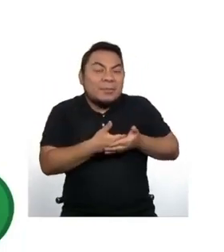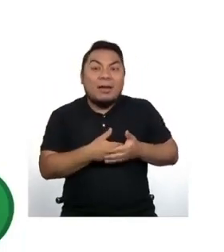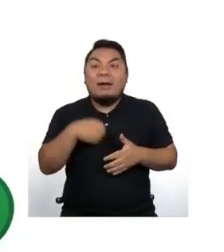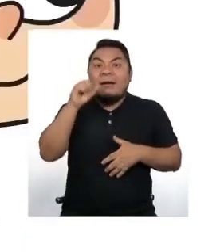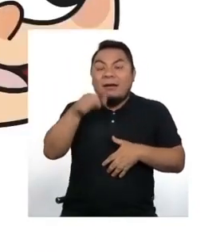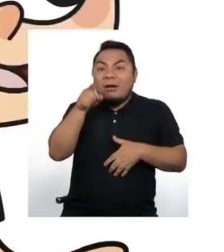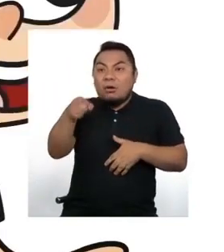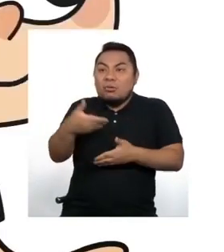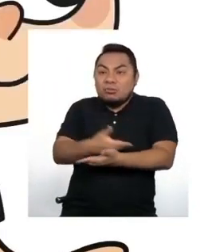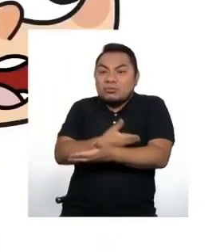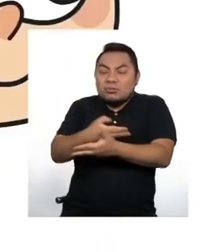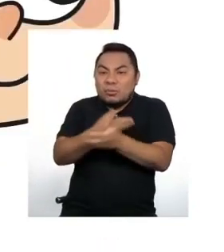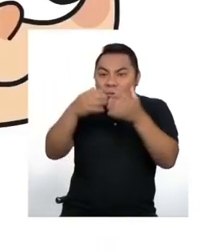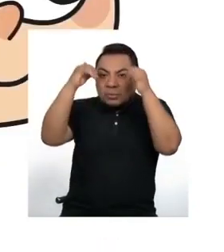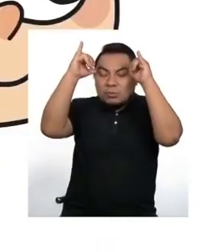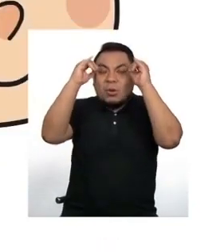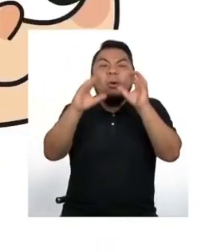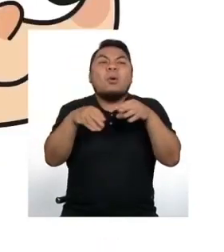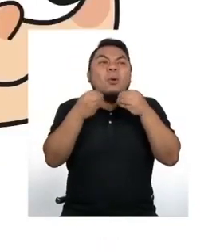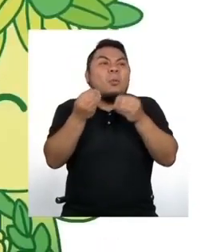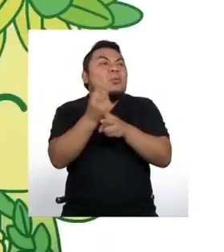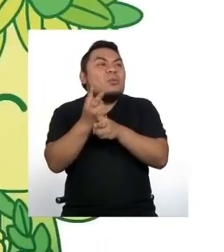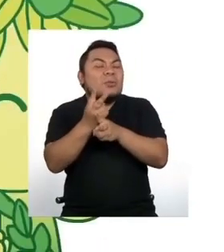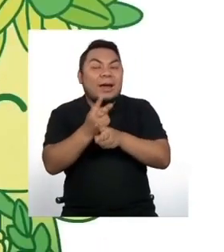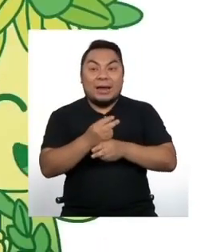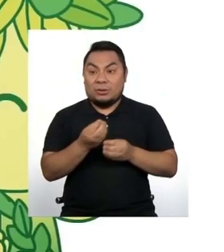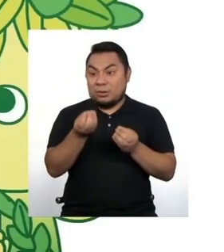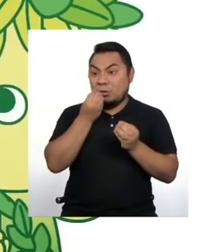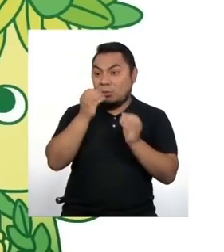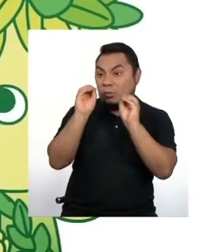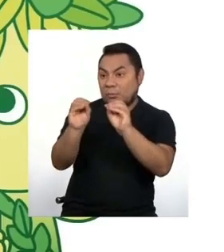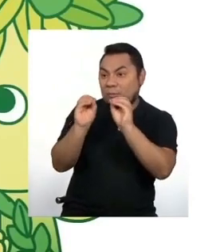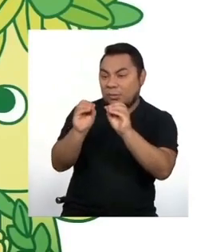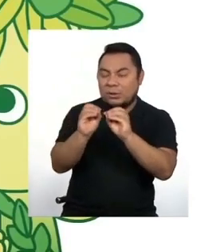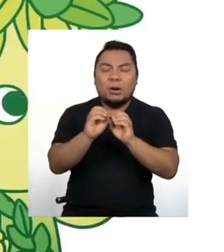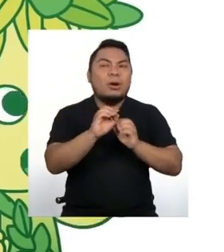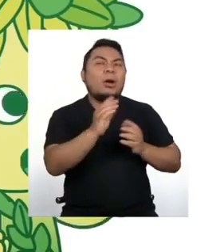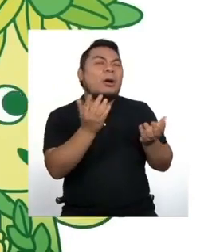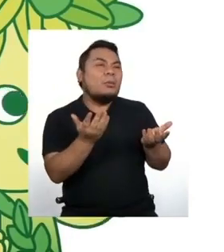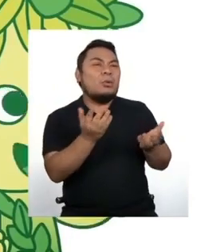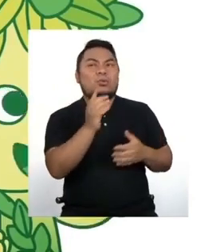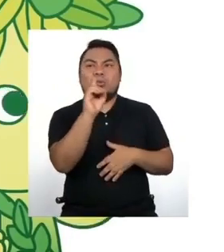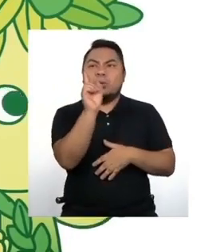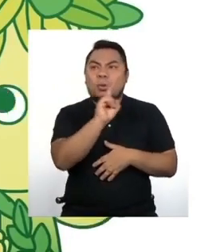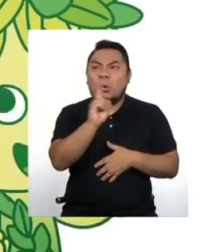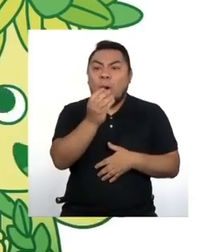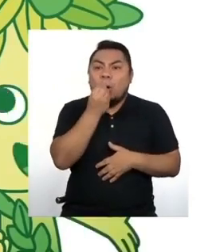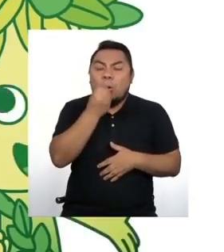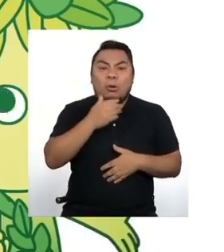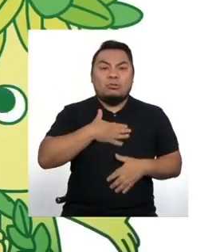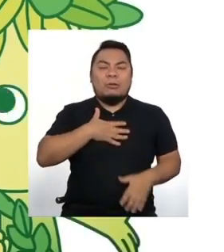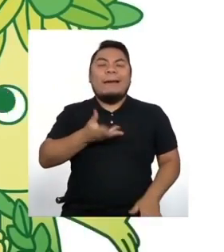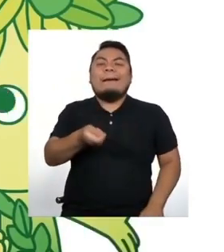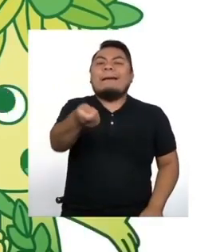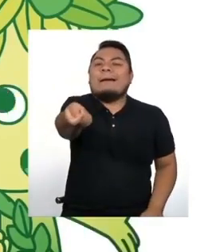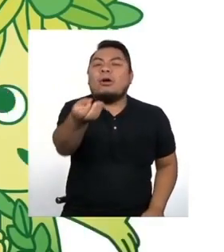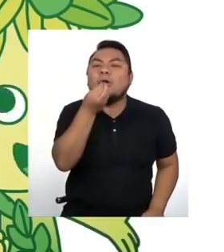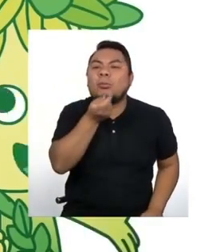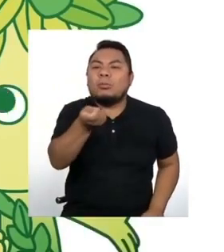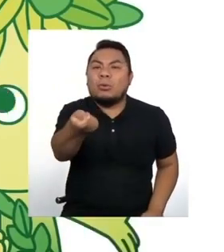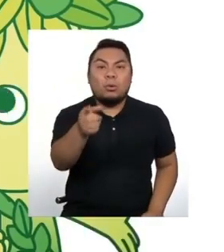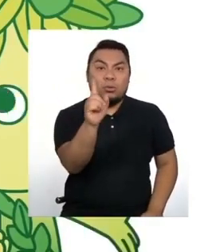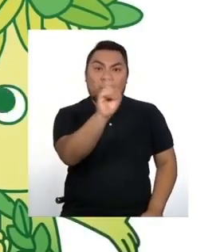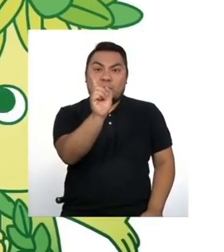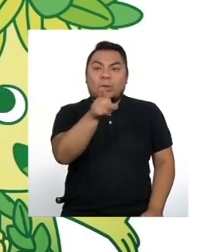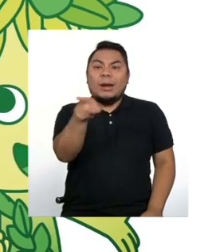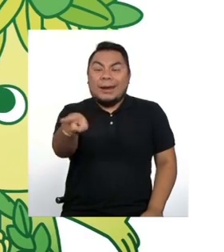Sammy. Yo también quisiera que fuera diferente, pero tenemos que cuidarnos. ¿Y si encontramos una